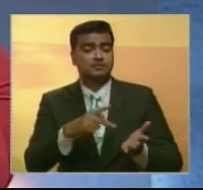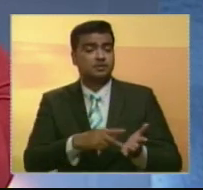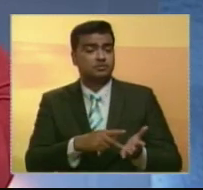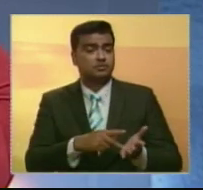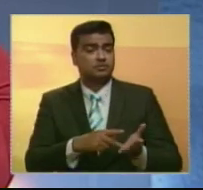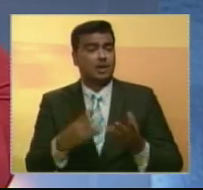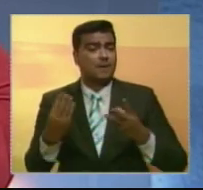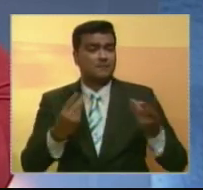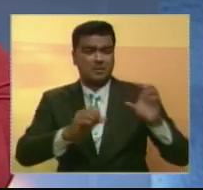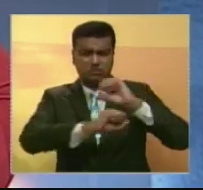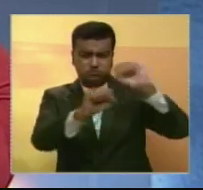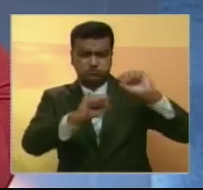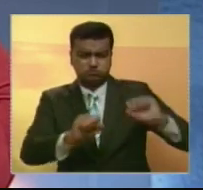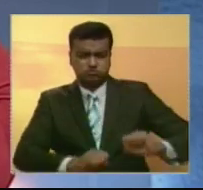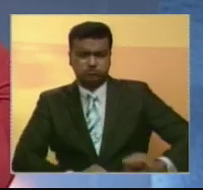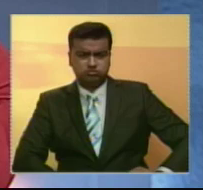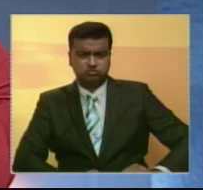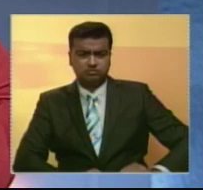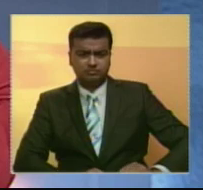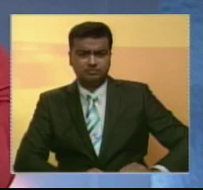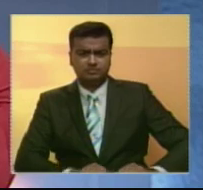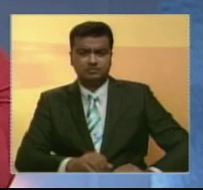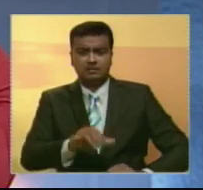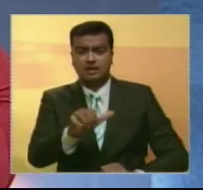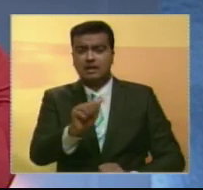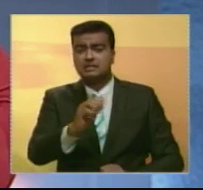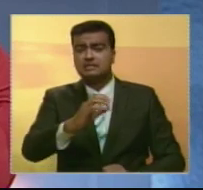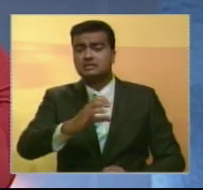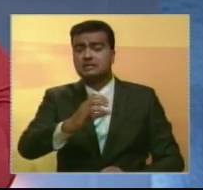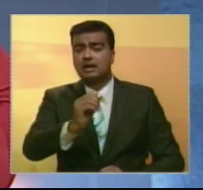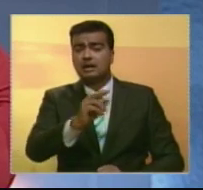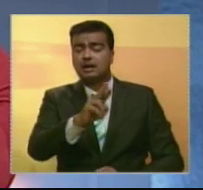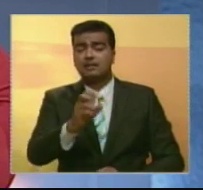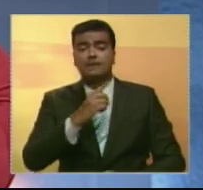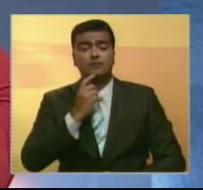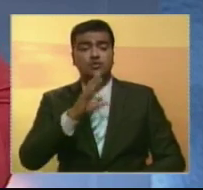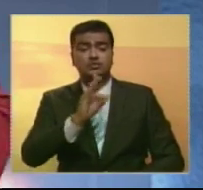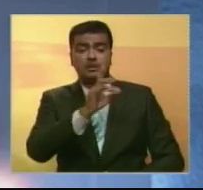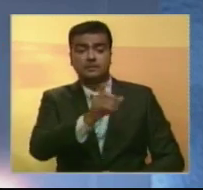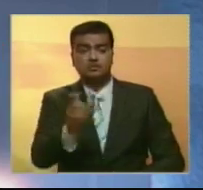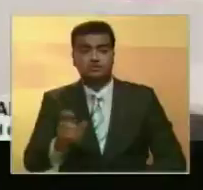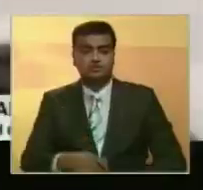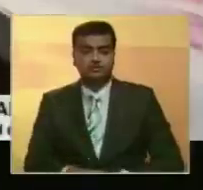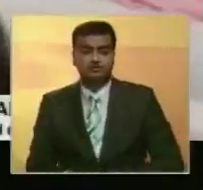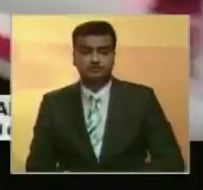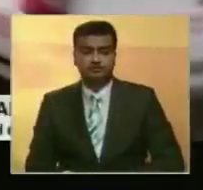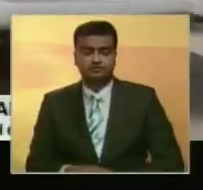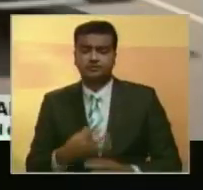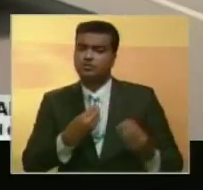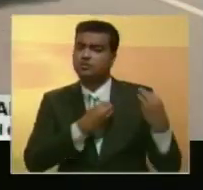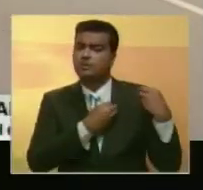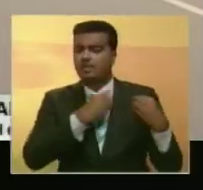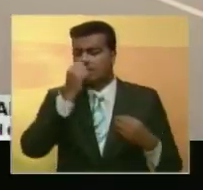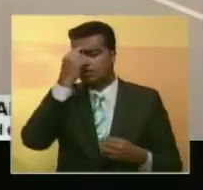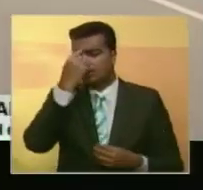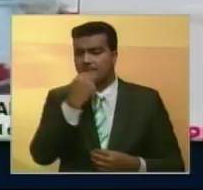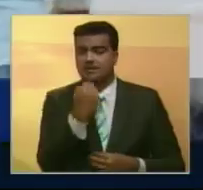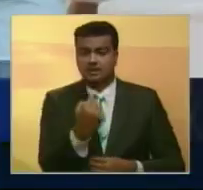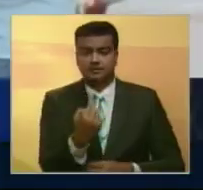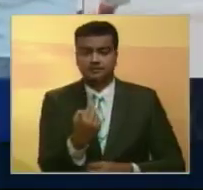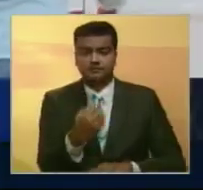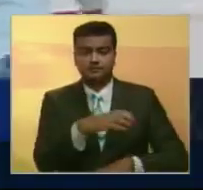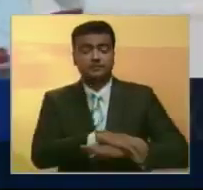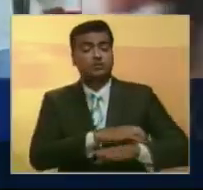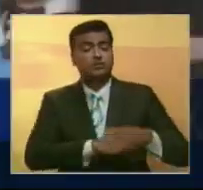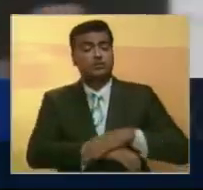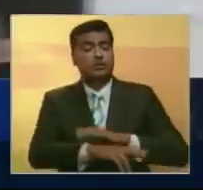en el múltiple atentado perpetrado en Yakarta, en el que murieron al menos 7 personas. Las autoridades indonesias también detuvieron